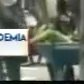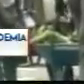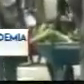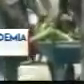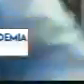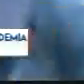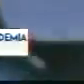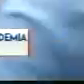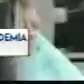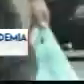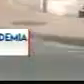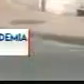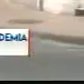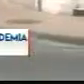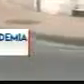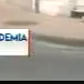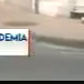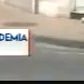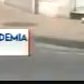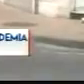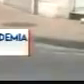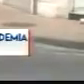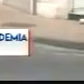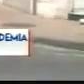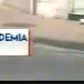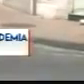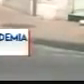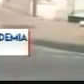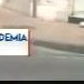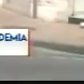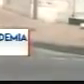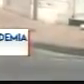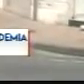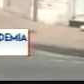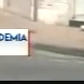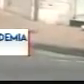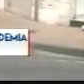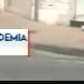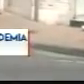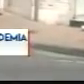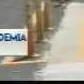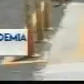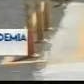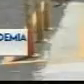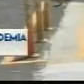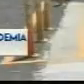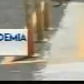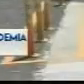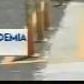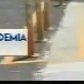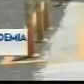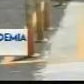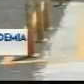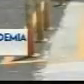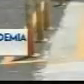los dispensarios del municipio, tiene alguien que orientarle, no puede automedicarse. En momentos que se automedique, puede ser